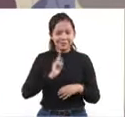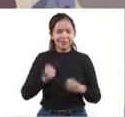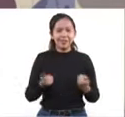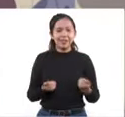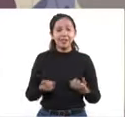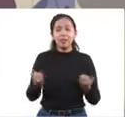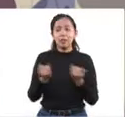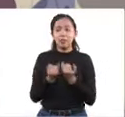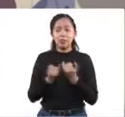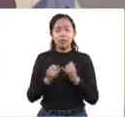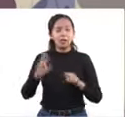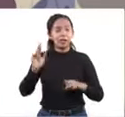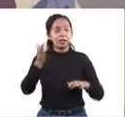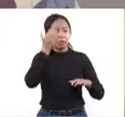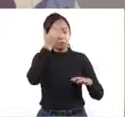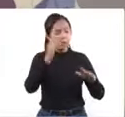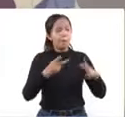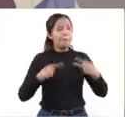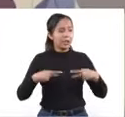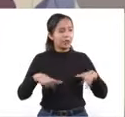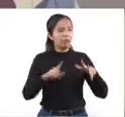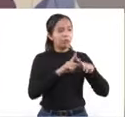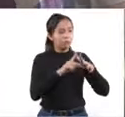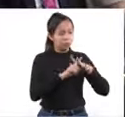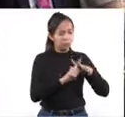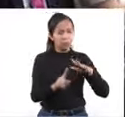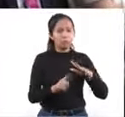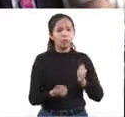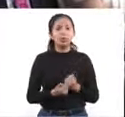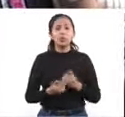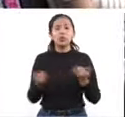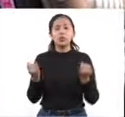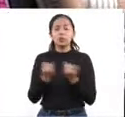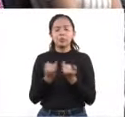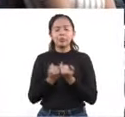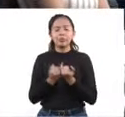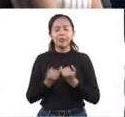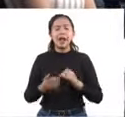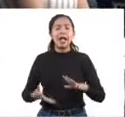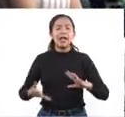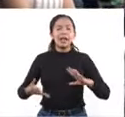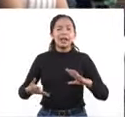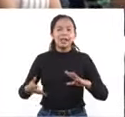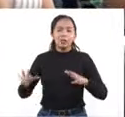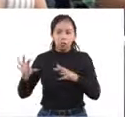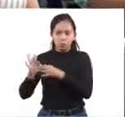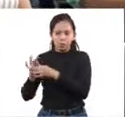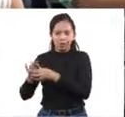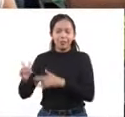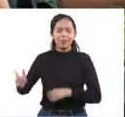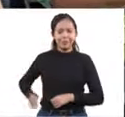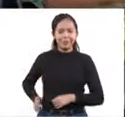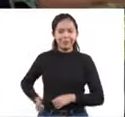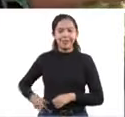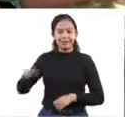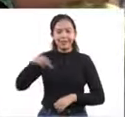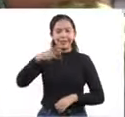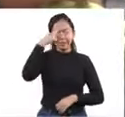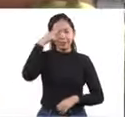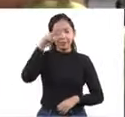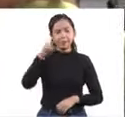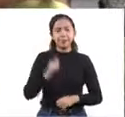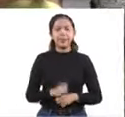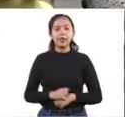personas migrantes y que eso está de la mano con el gobierno de México, con el gobierno federal. Están en un